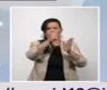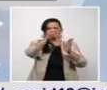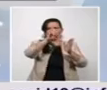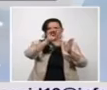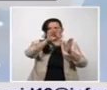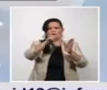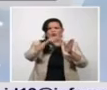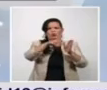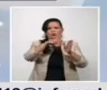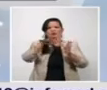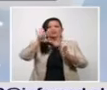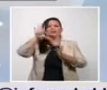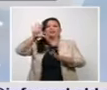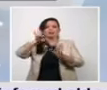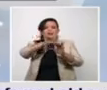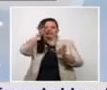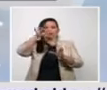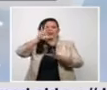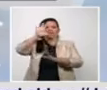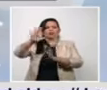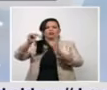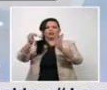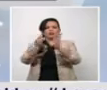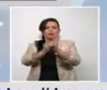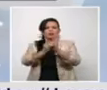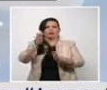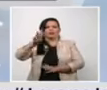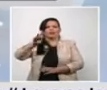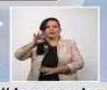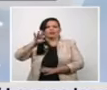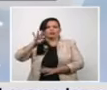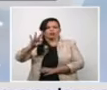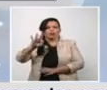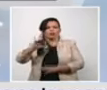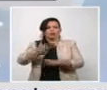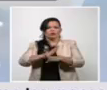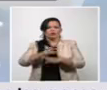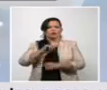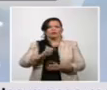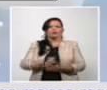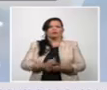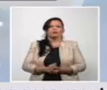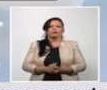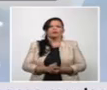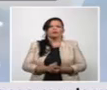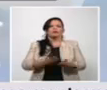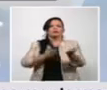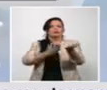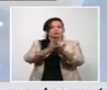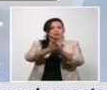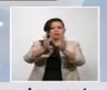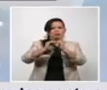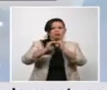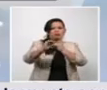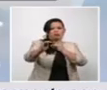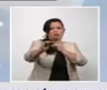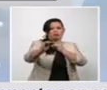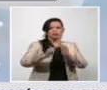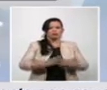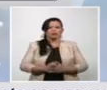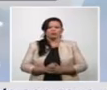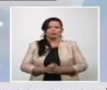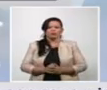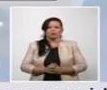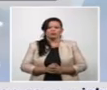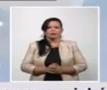5.038, que es el 98,6%, con una evolución clínica estable. Lamentamos en